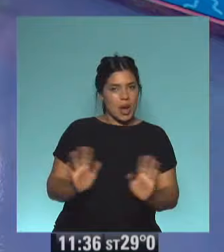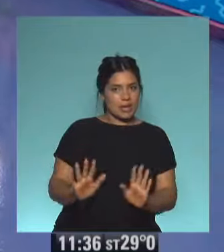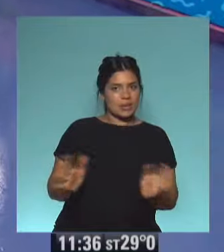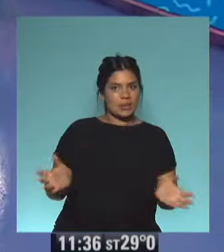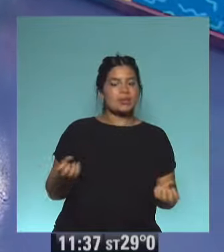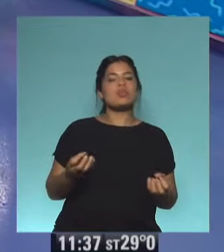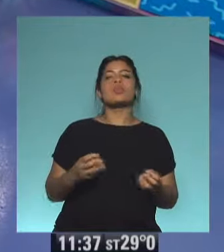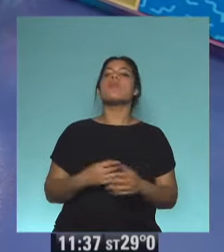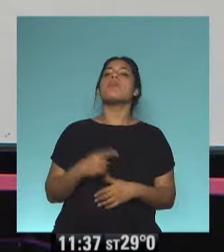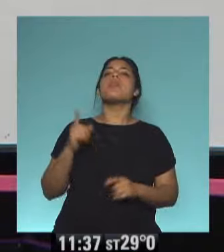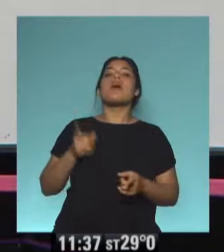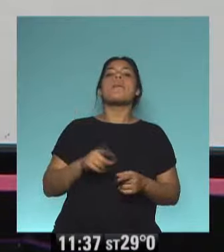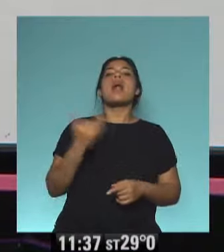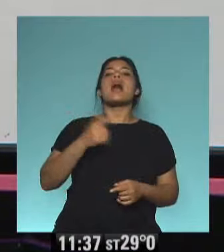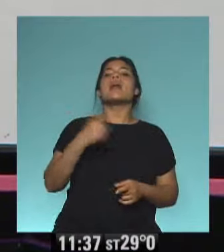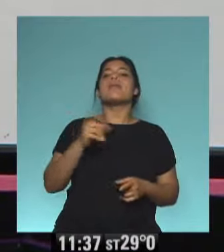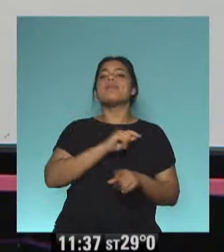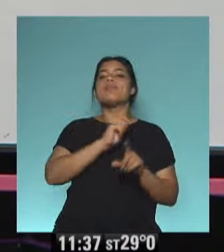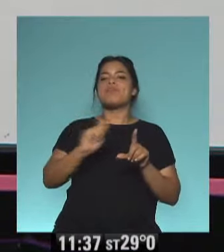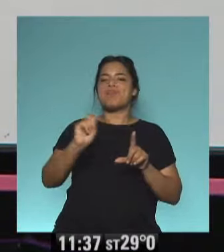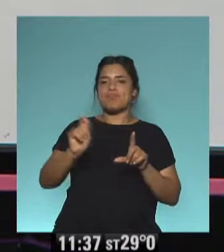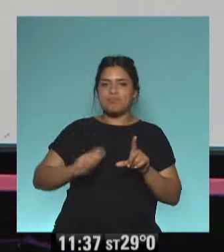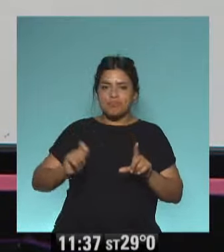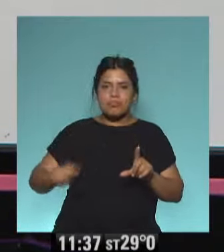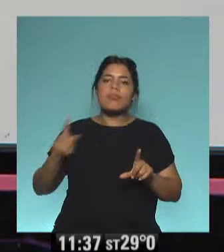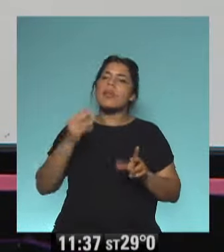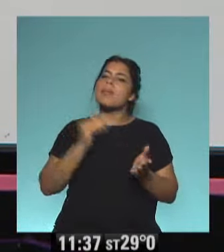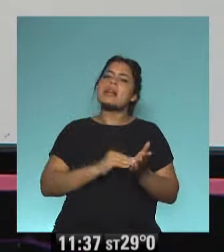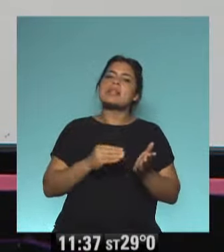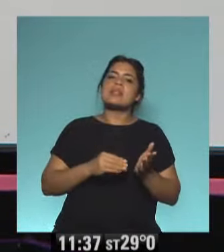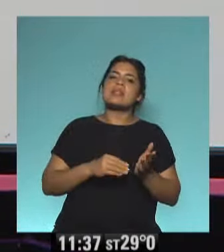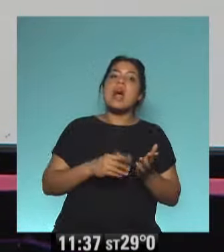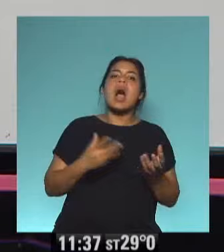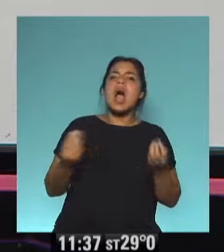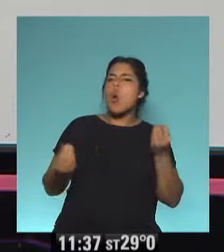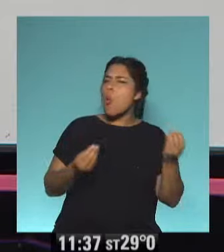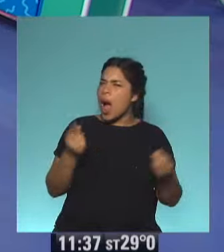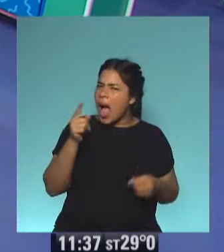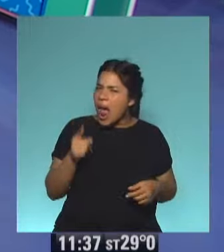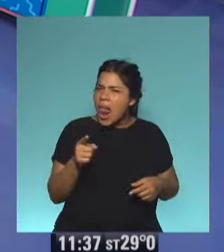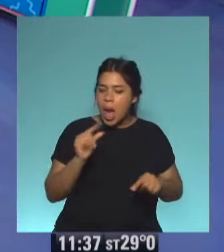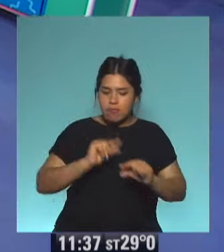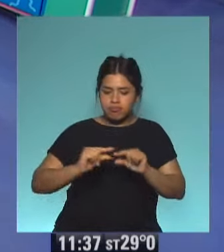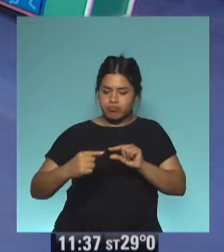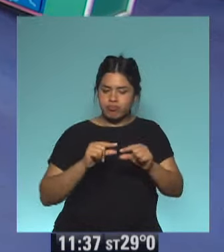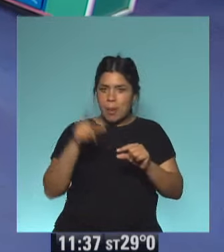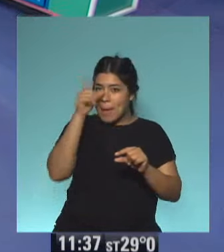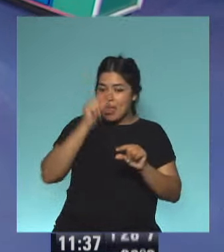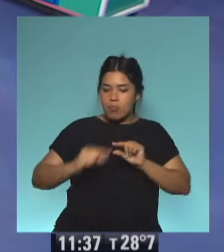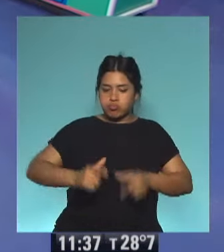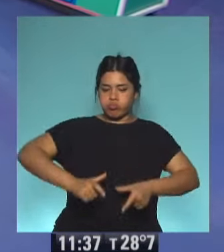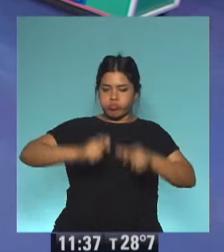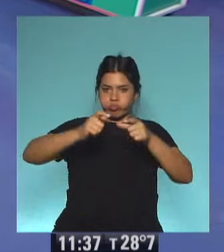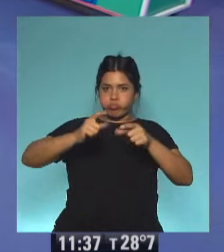claro. Bueno, acá teníamos entonces escrito encastres, autitos y el Jenga. El Jenga es uno de mis juegos favoritos. ¿Conocen el Jenga?